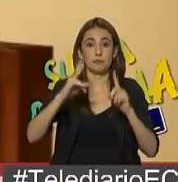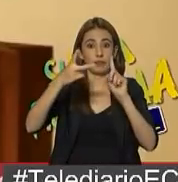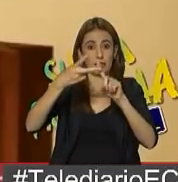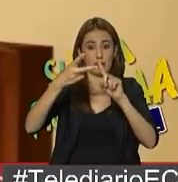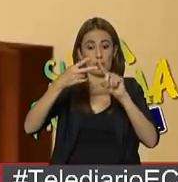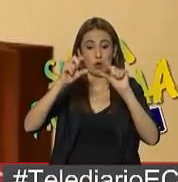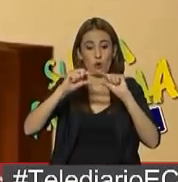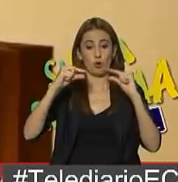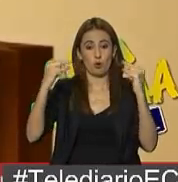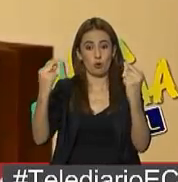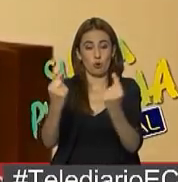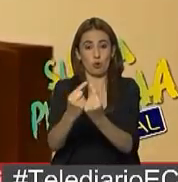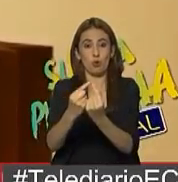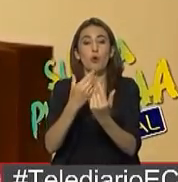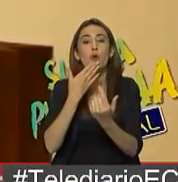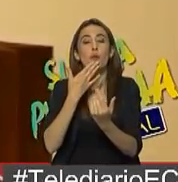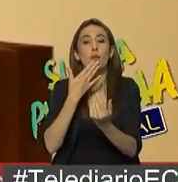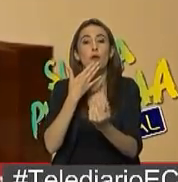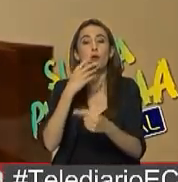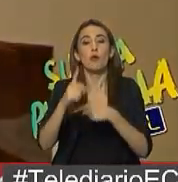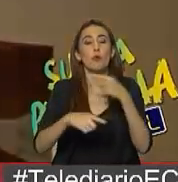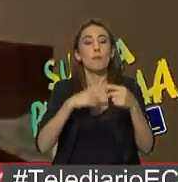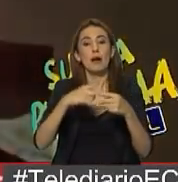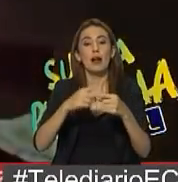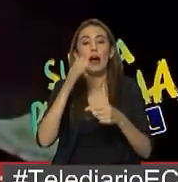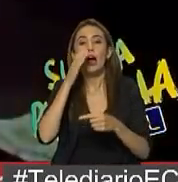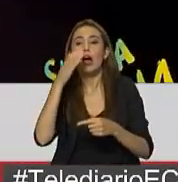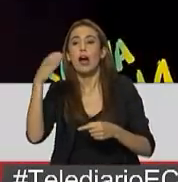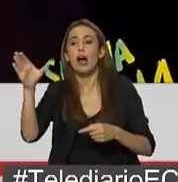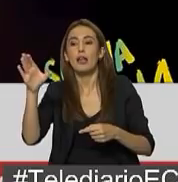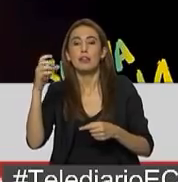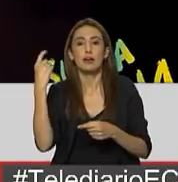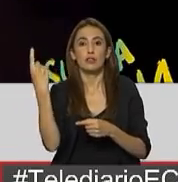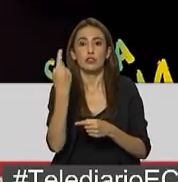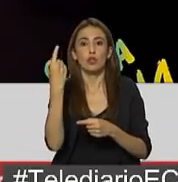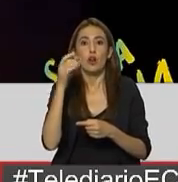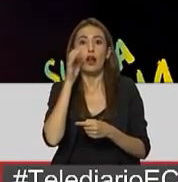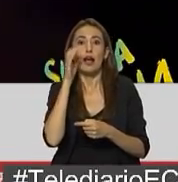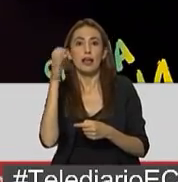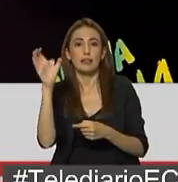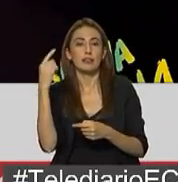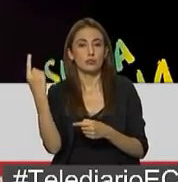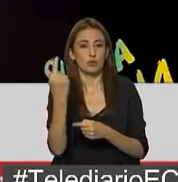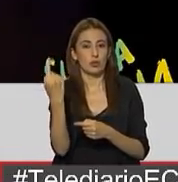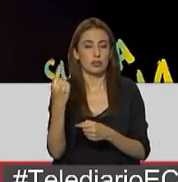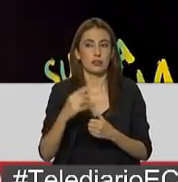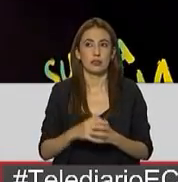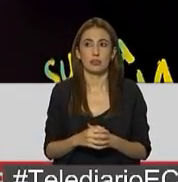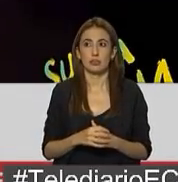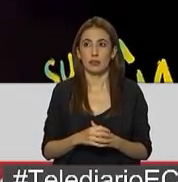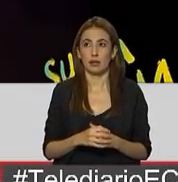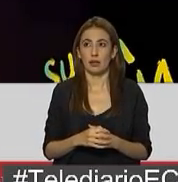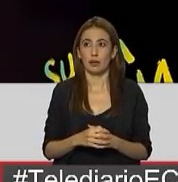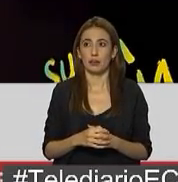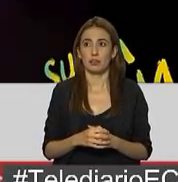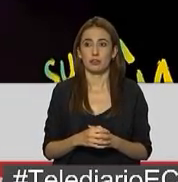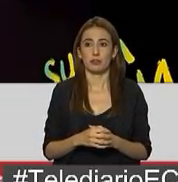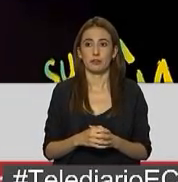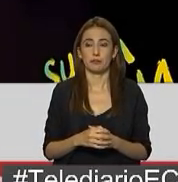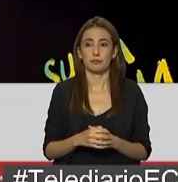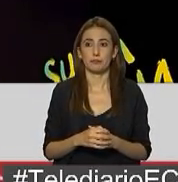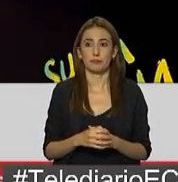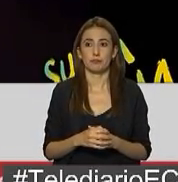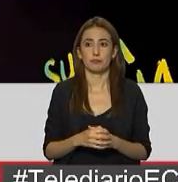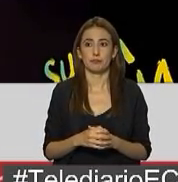Después, fue el turno para los y las solistas. Dulcito de coco, va a subir la